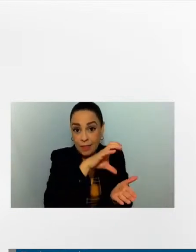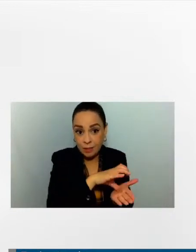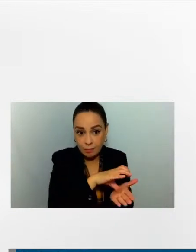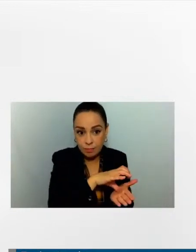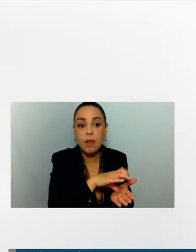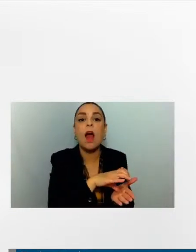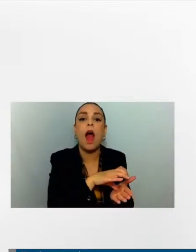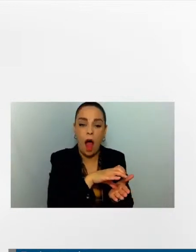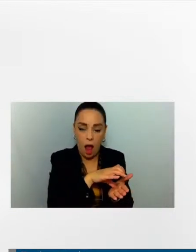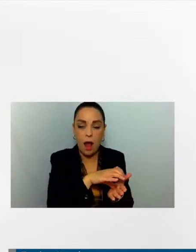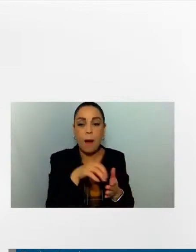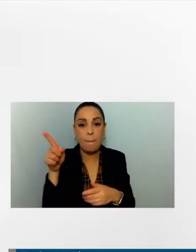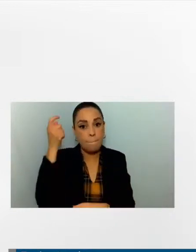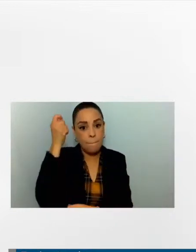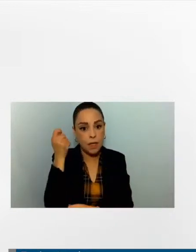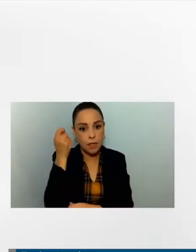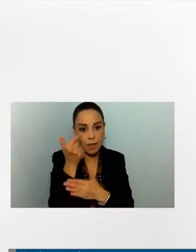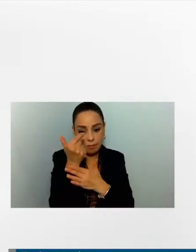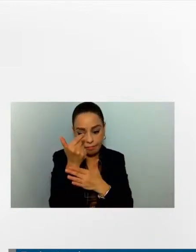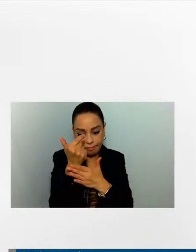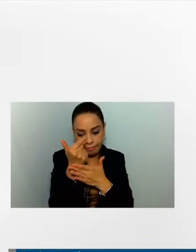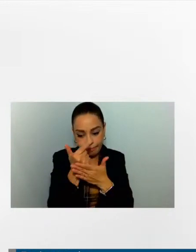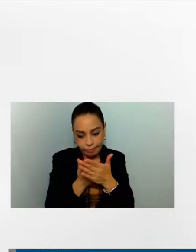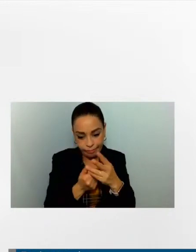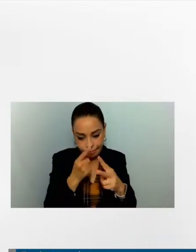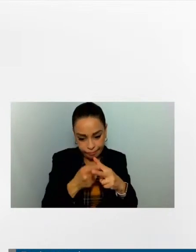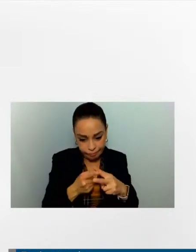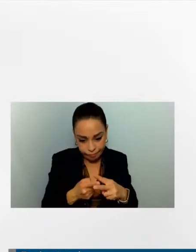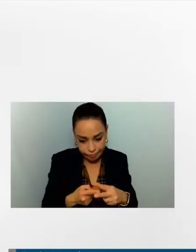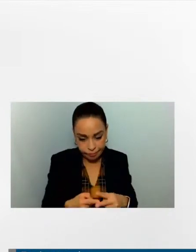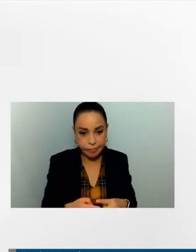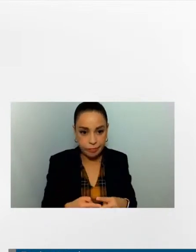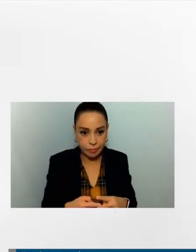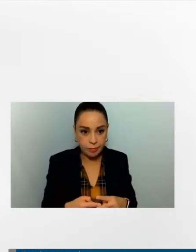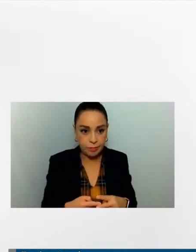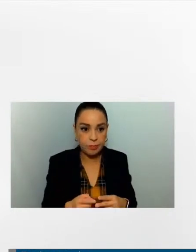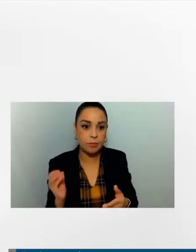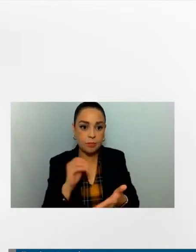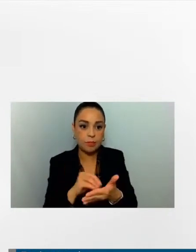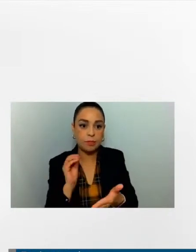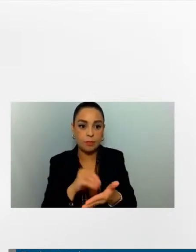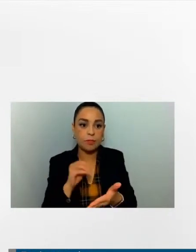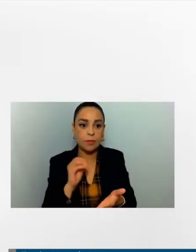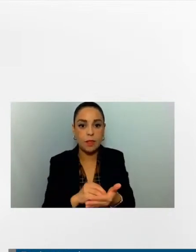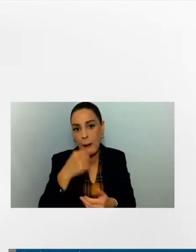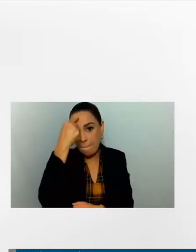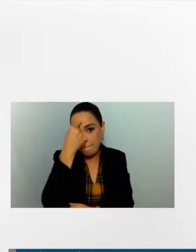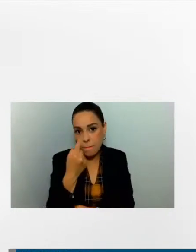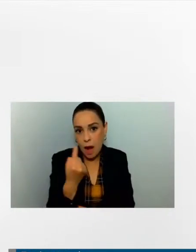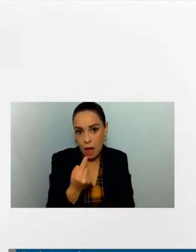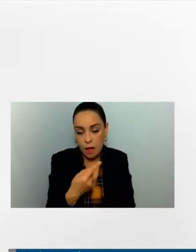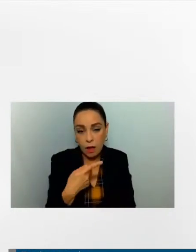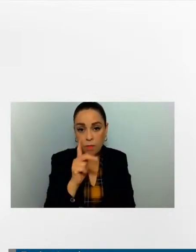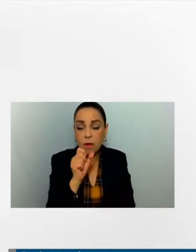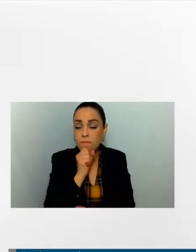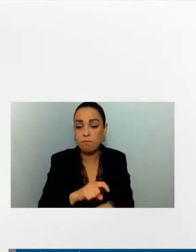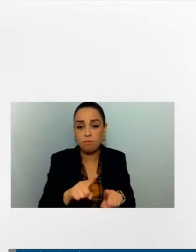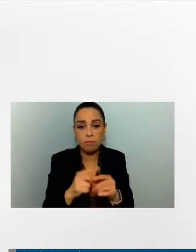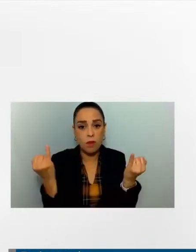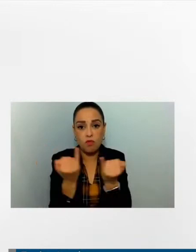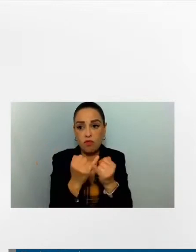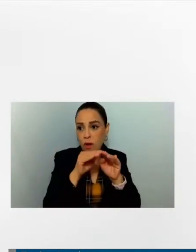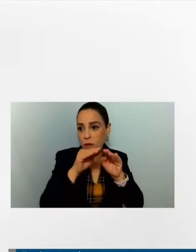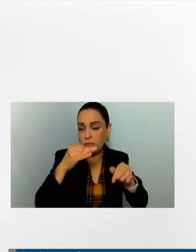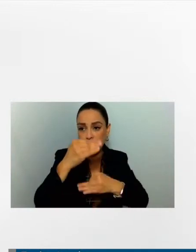de la pensión pues tenga esas especificidades, ¿no? Pero de ahí en fuera, el derecho aplica como a todos los demás niños y niñas,